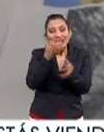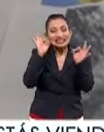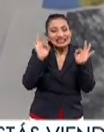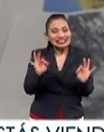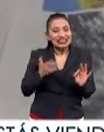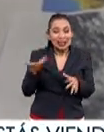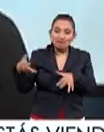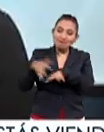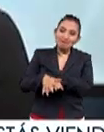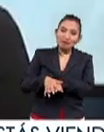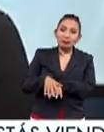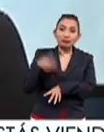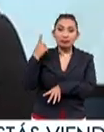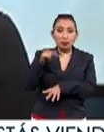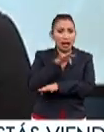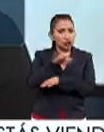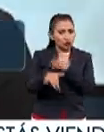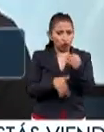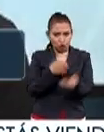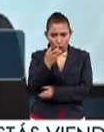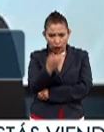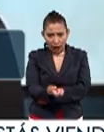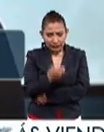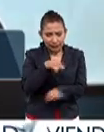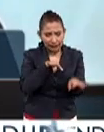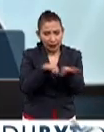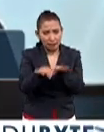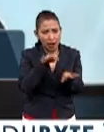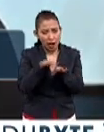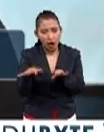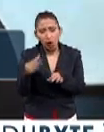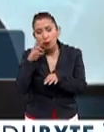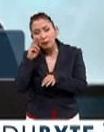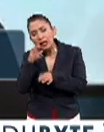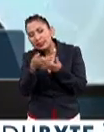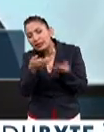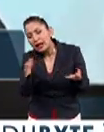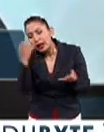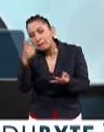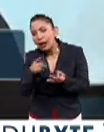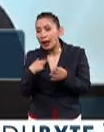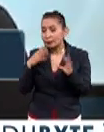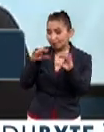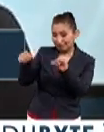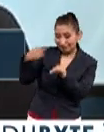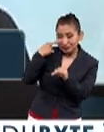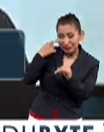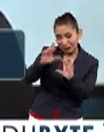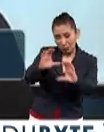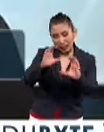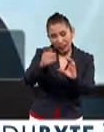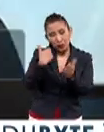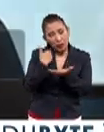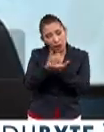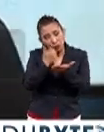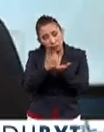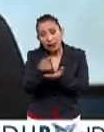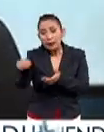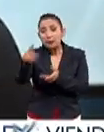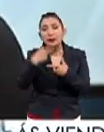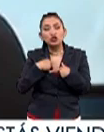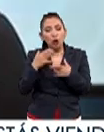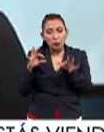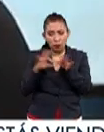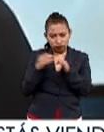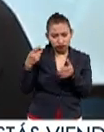sostenibles e incluyentes. Para hacer toda este trabajo en terreno que se necesita para sensibilizar y para tener al ciudadano realmente como